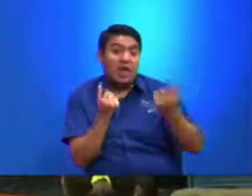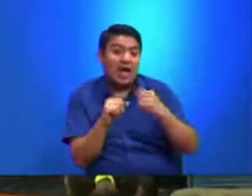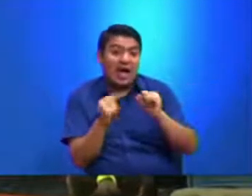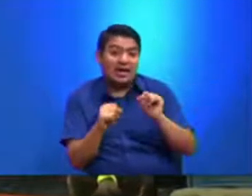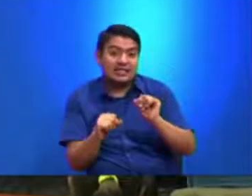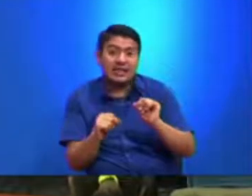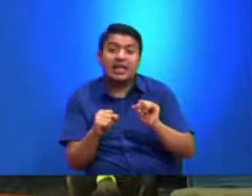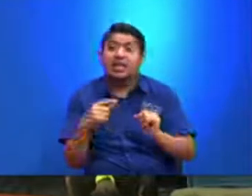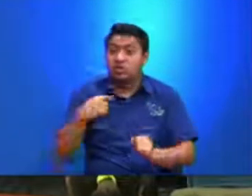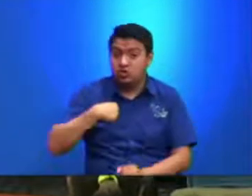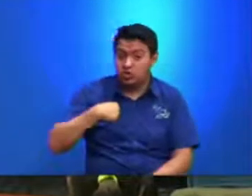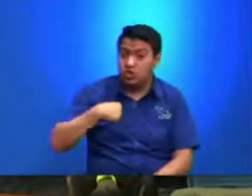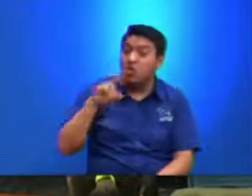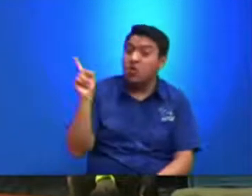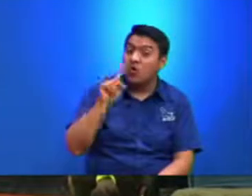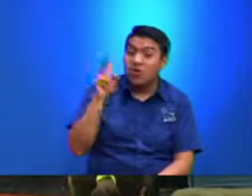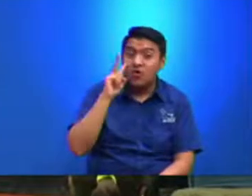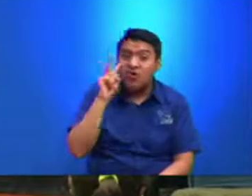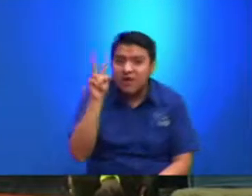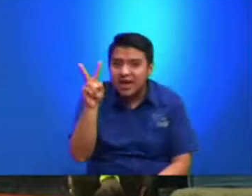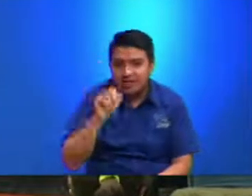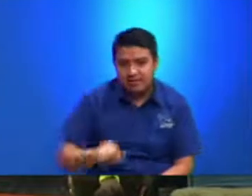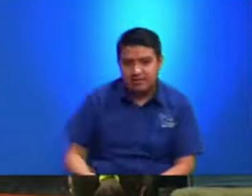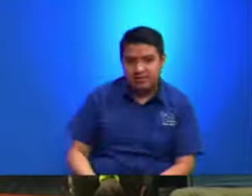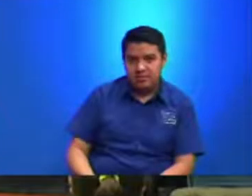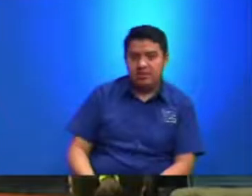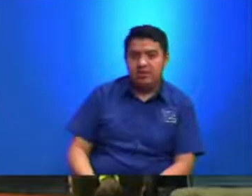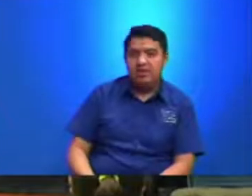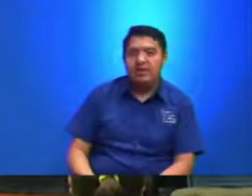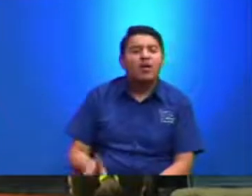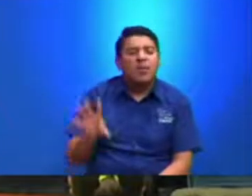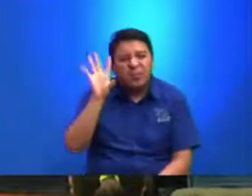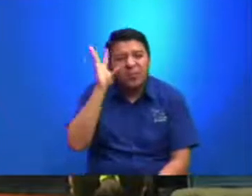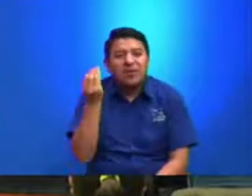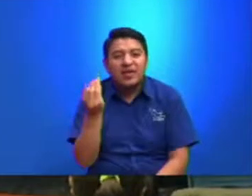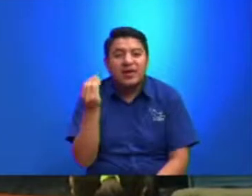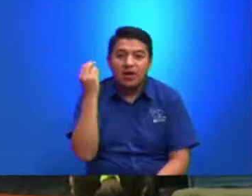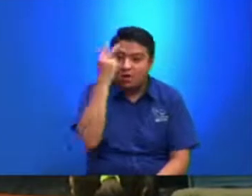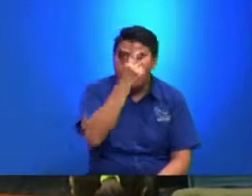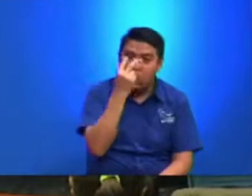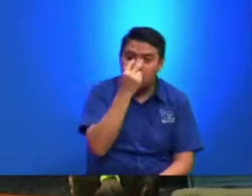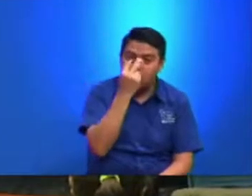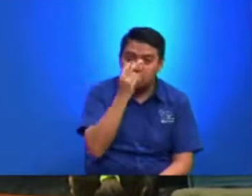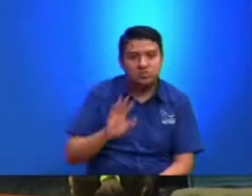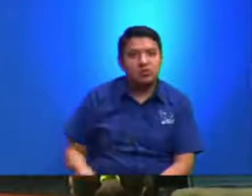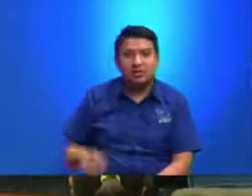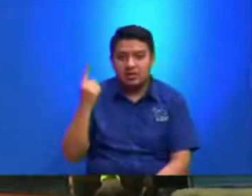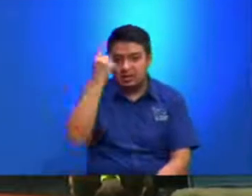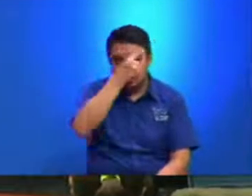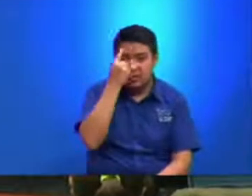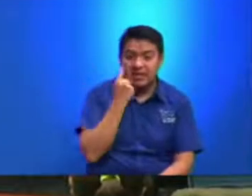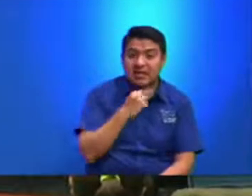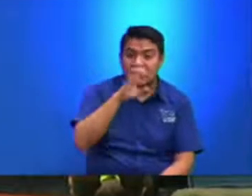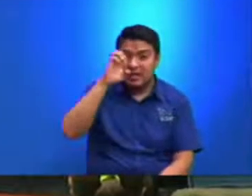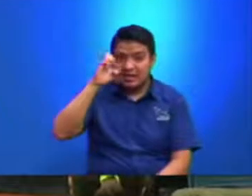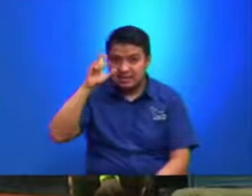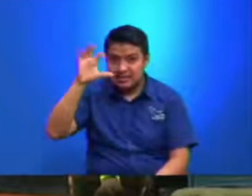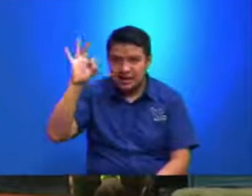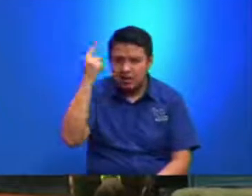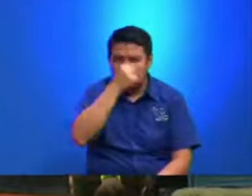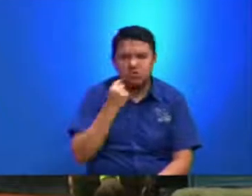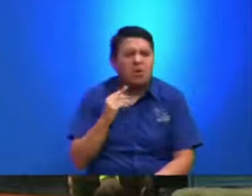él hablaba y hablaba y sacaba los versículos, como que mis ojos empezaron a